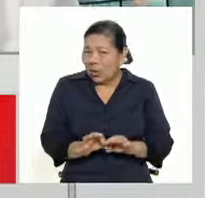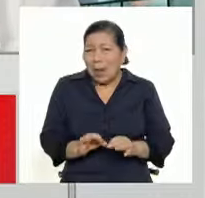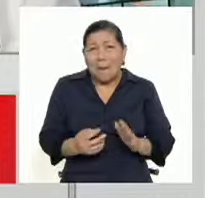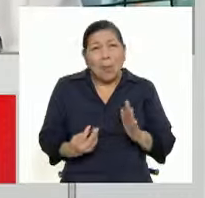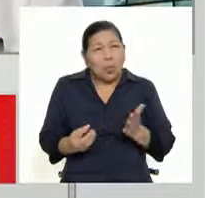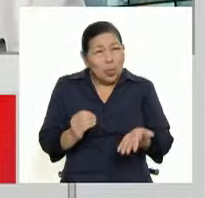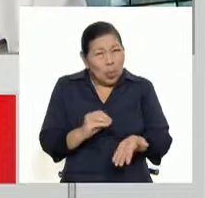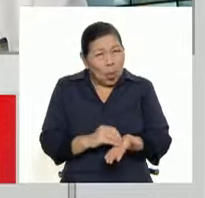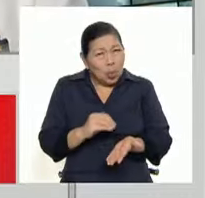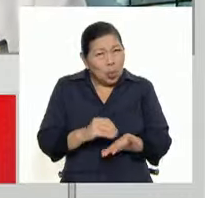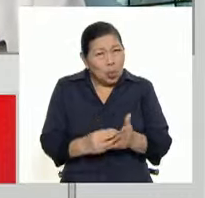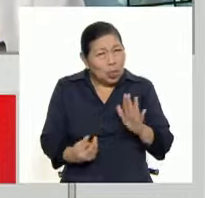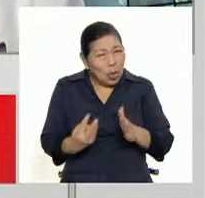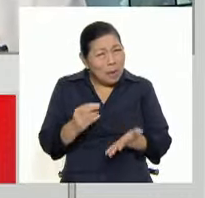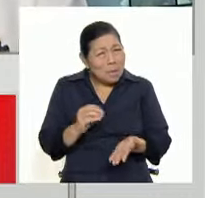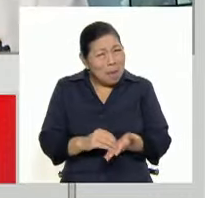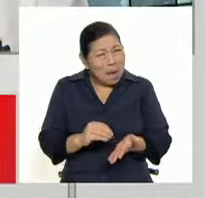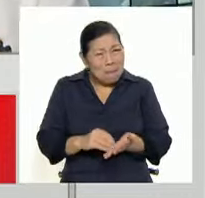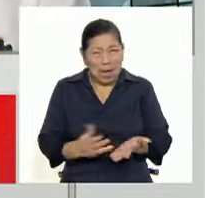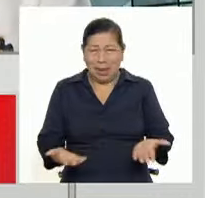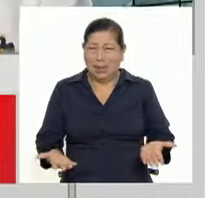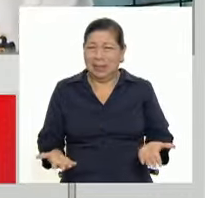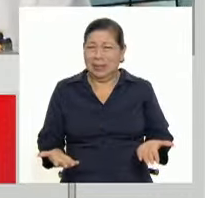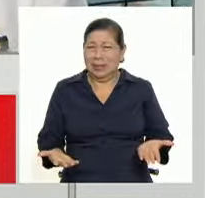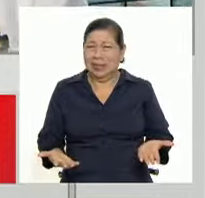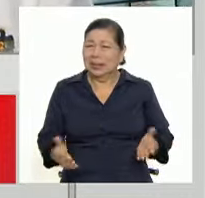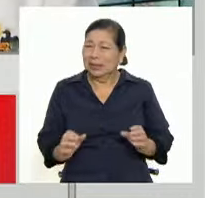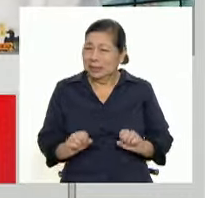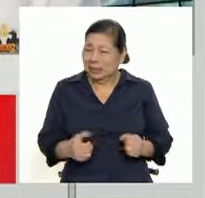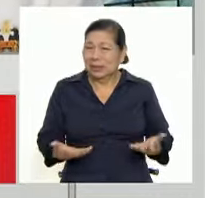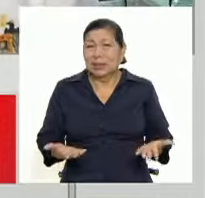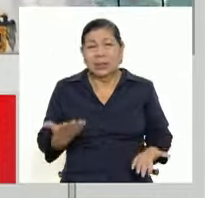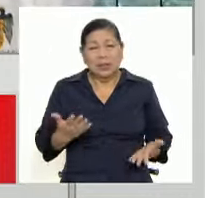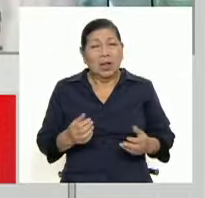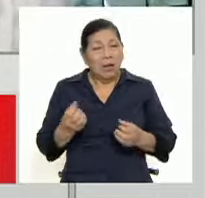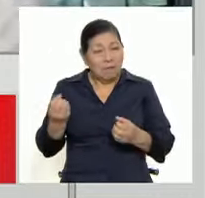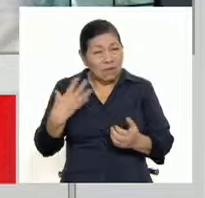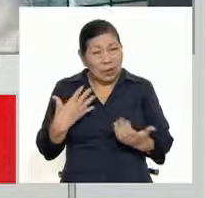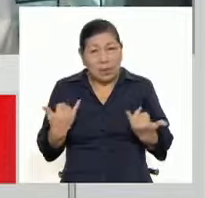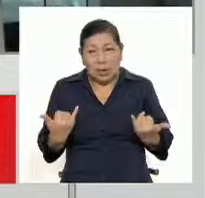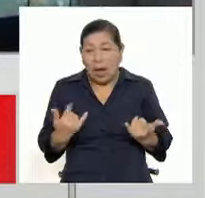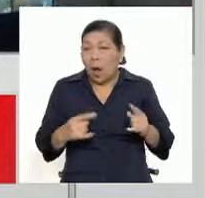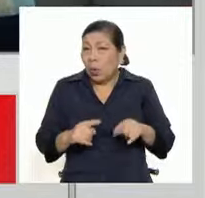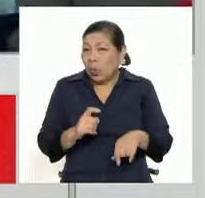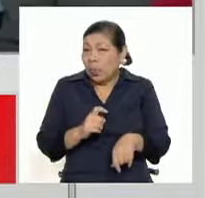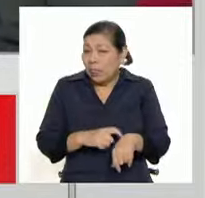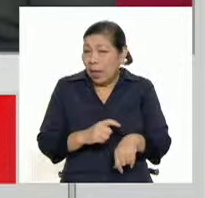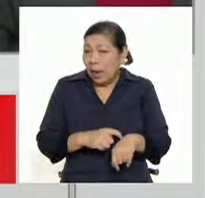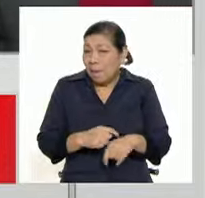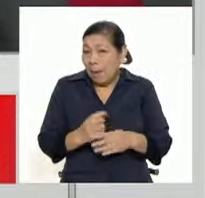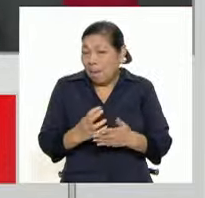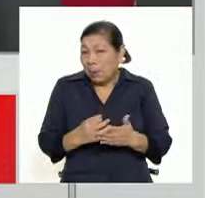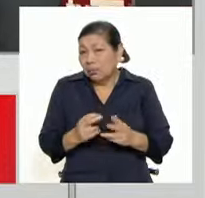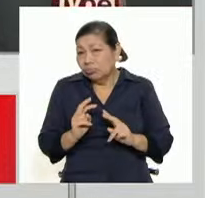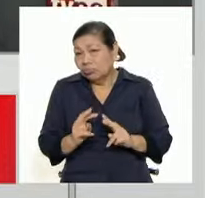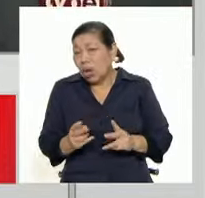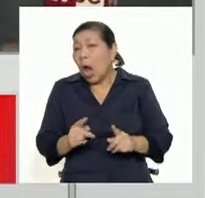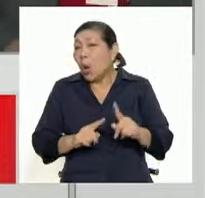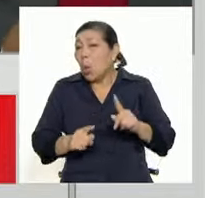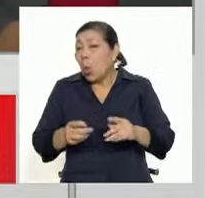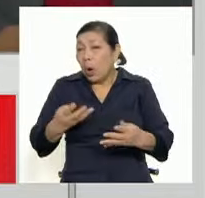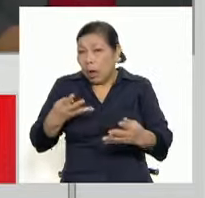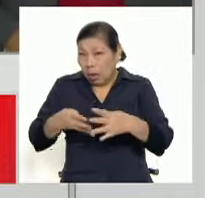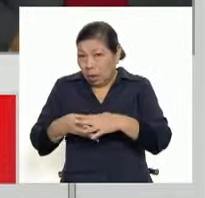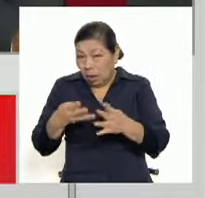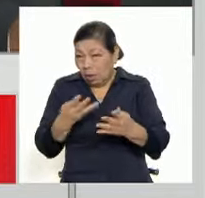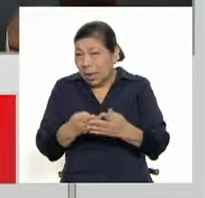de 12 veces el actuar de este sujeto, y que si también tendría de repente información si es que en algún momento al menos habría pisado algún penal